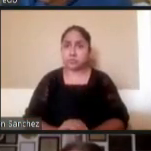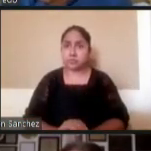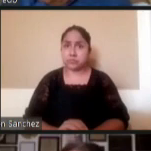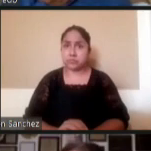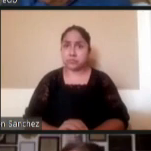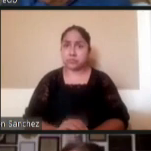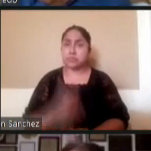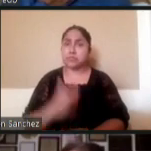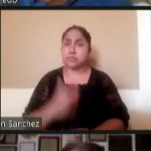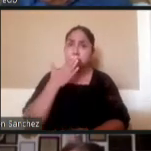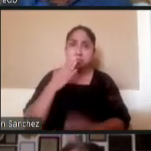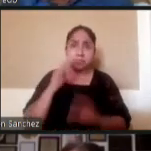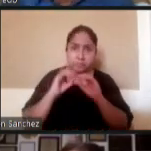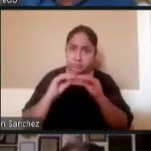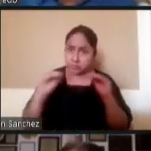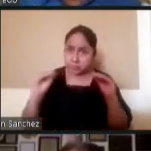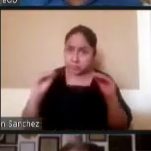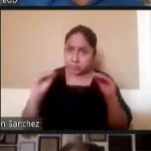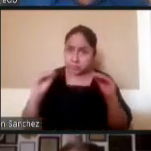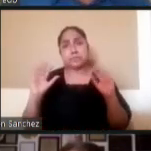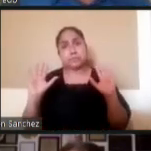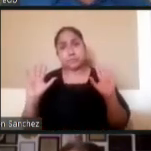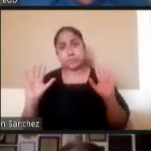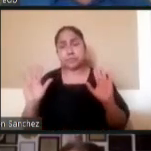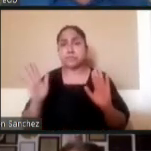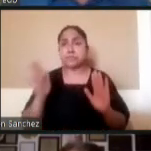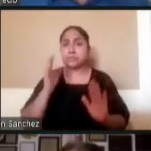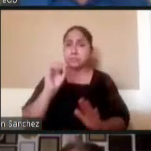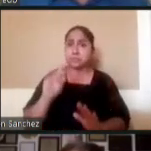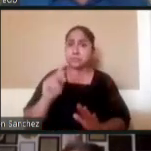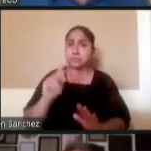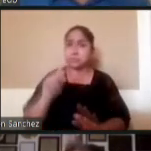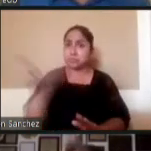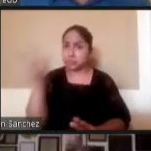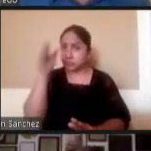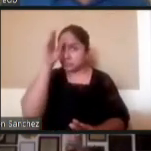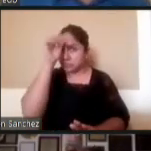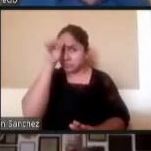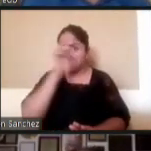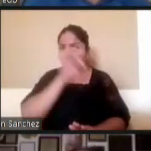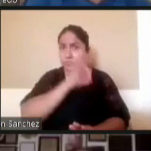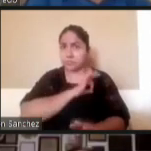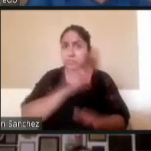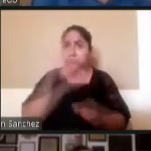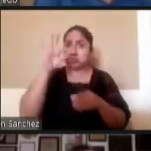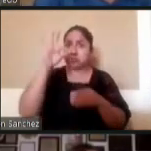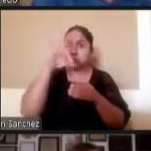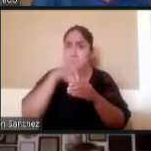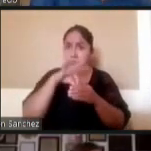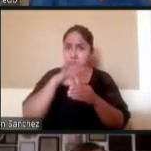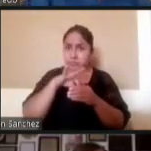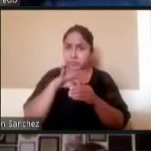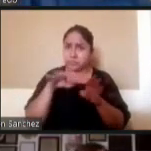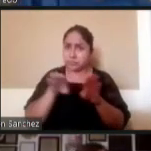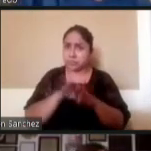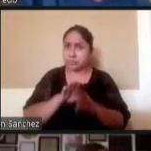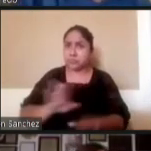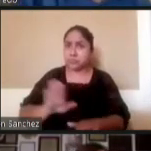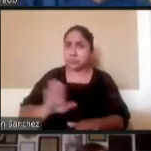Procedemos entonces a votar este punto de acuerdo. Quien esté a favor del mismo, favor de manifestarlo levantando su mano.